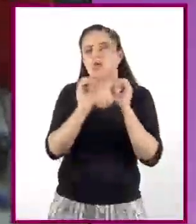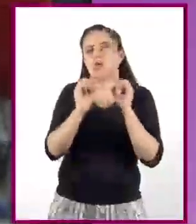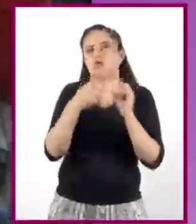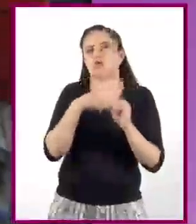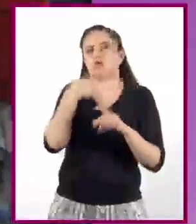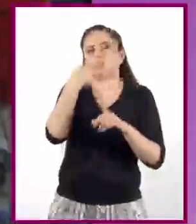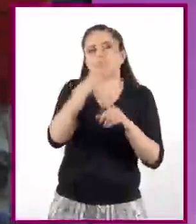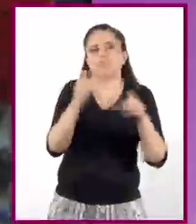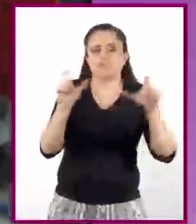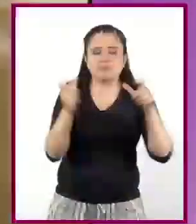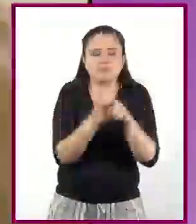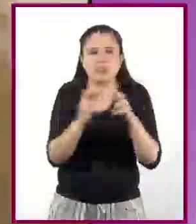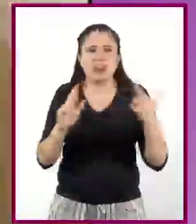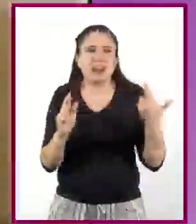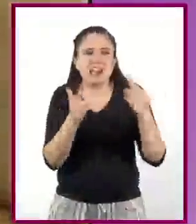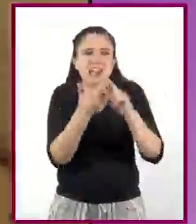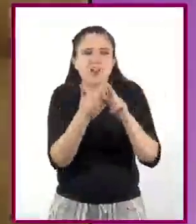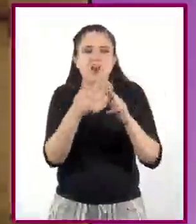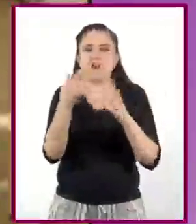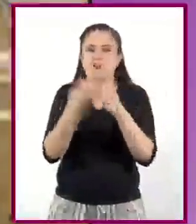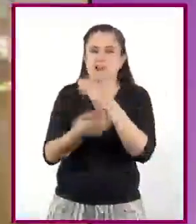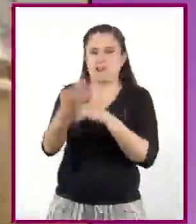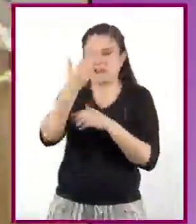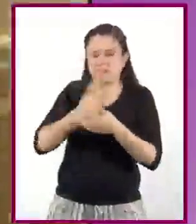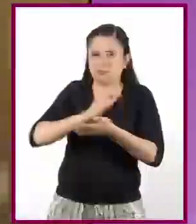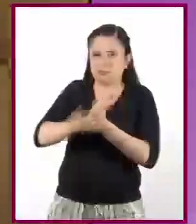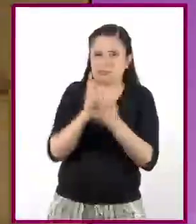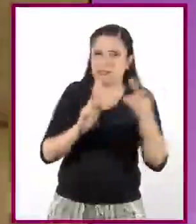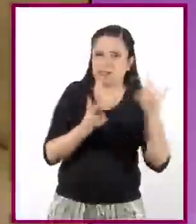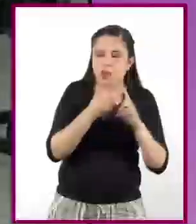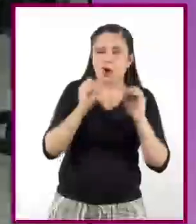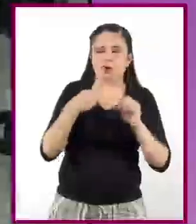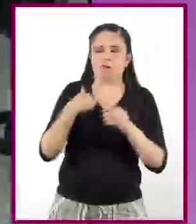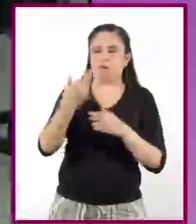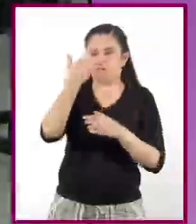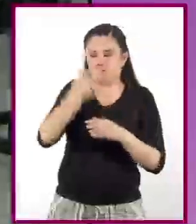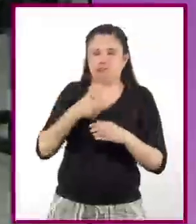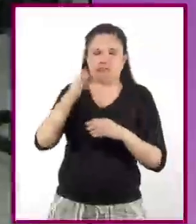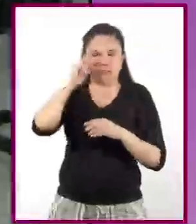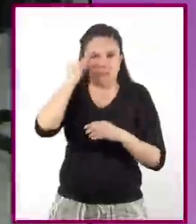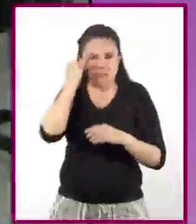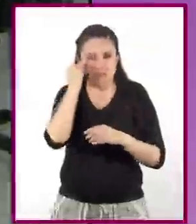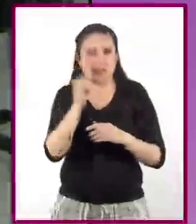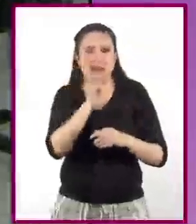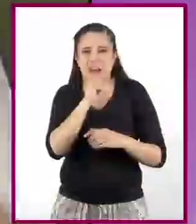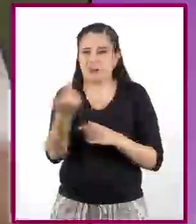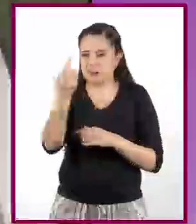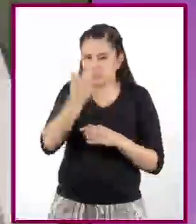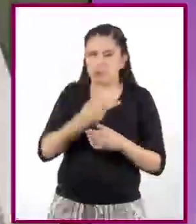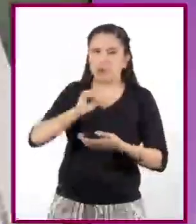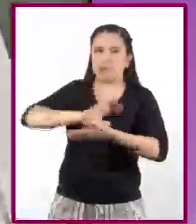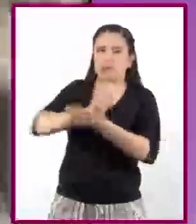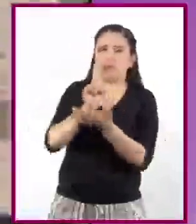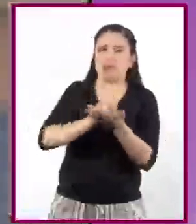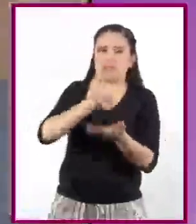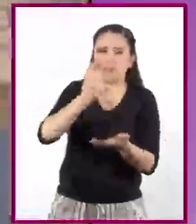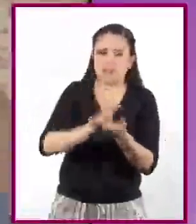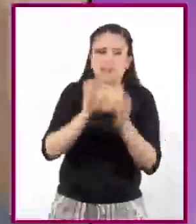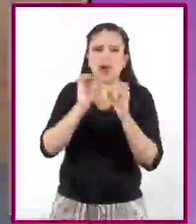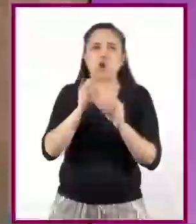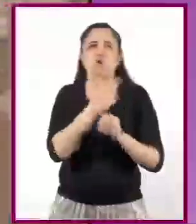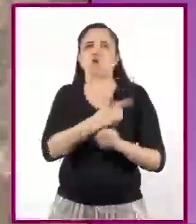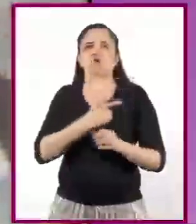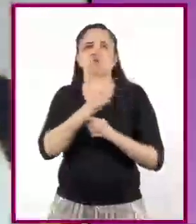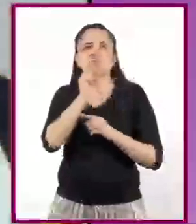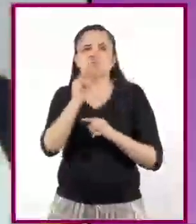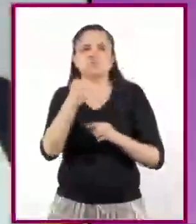a una minoría religiosa, por ser indígenas, por tener una preferencia sexual distinta o tener discapacidad, por poner algunos